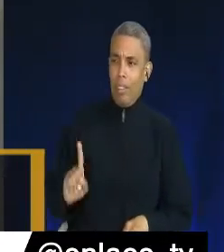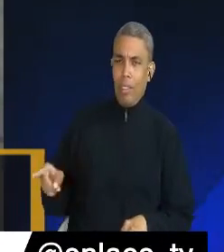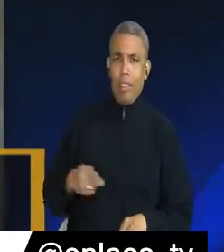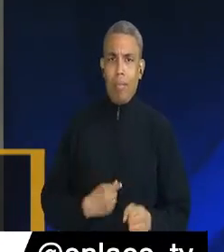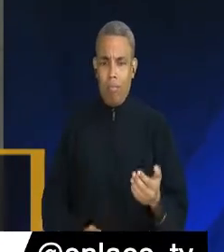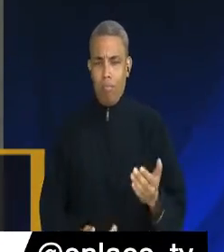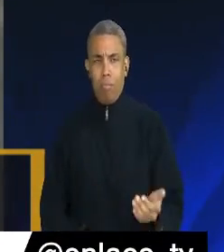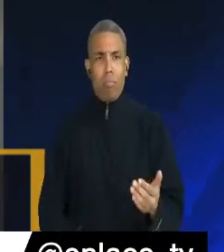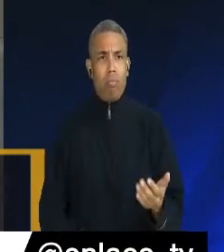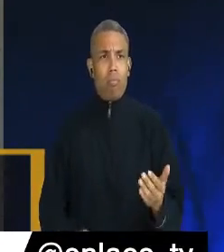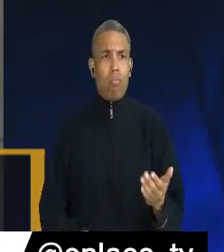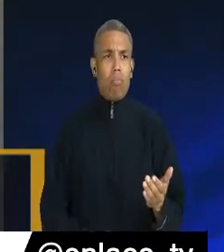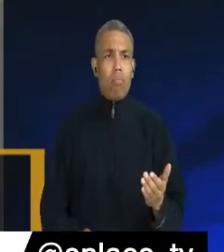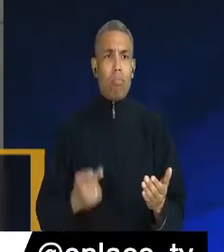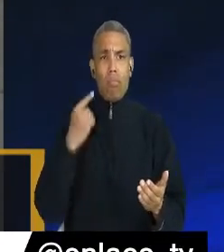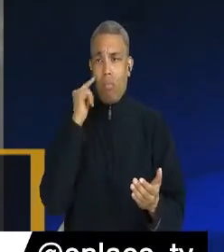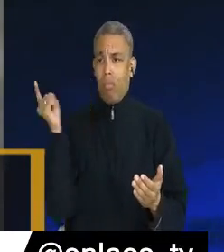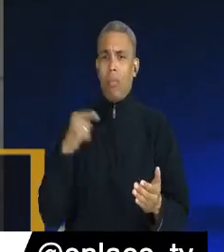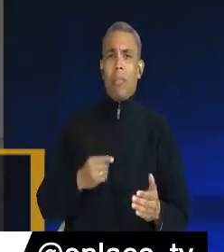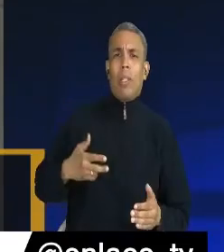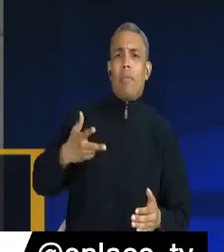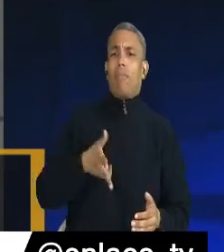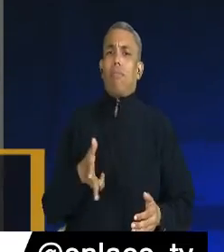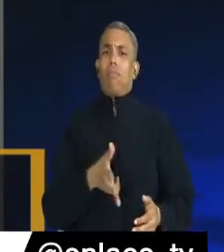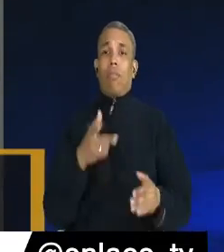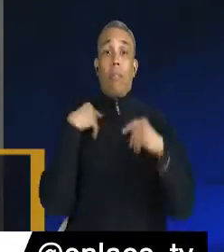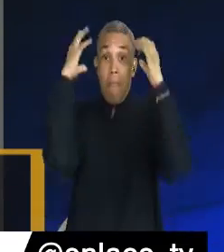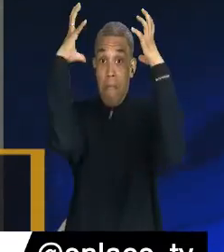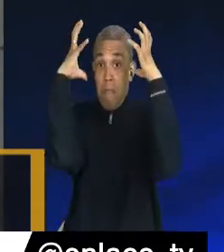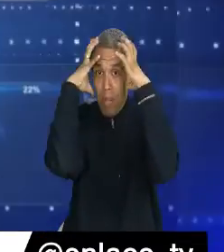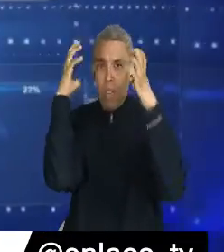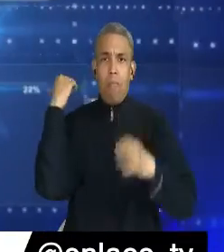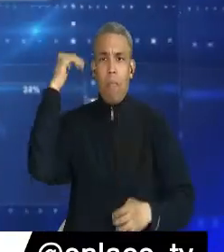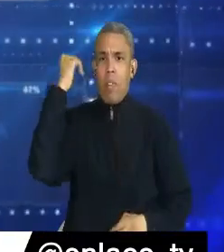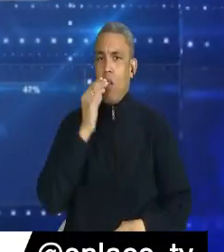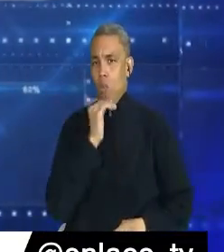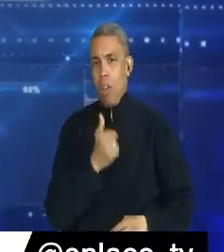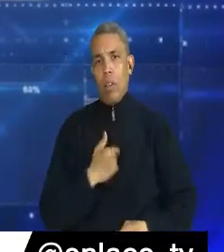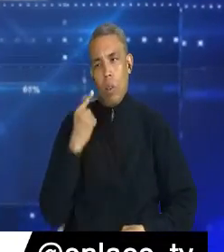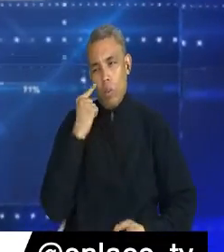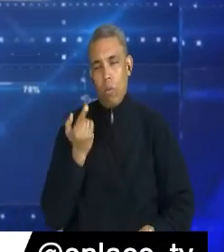transportada en moto por gran parte de la ciudad sin casco no hay derecho